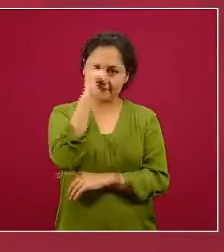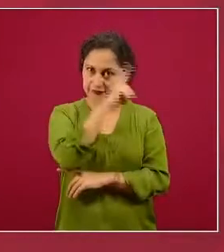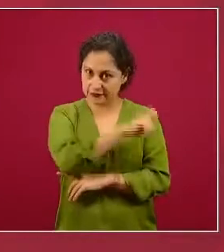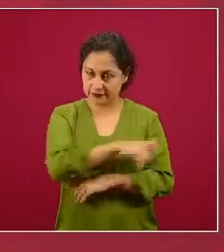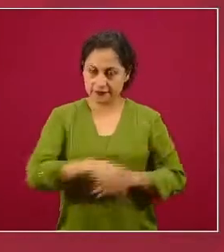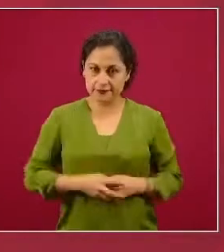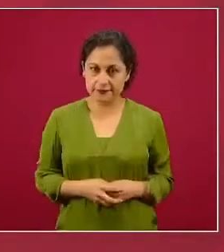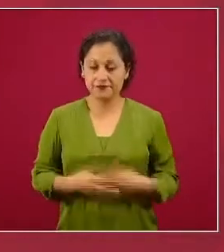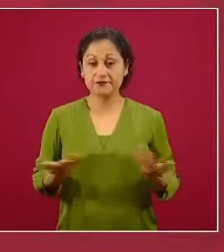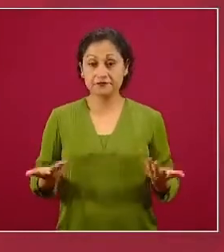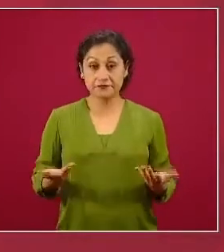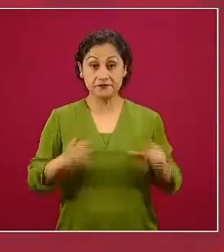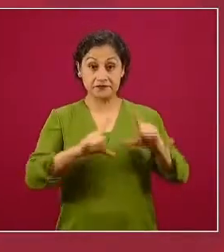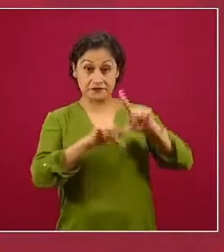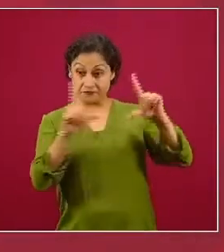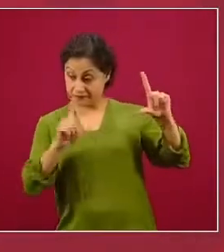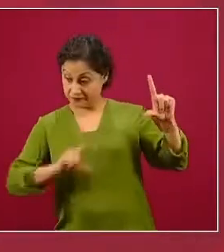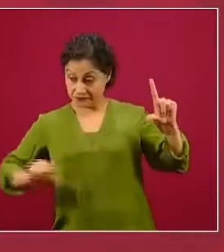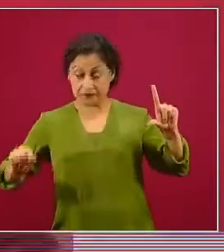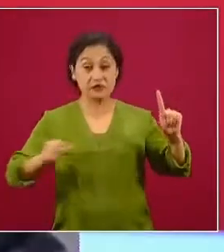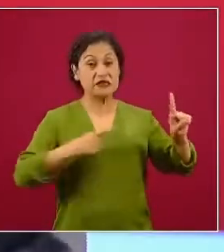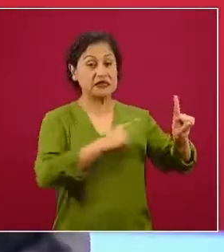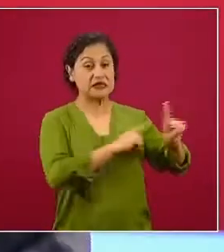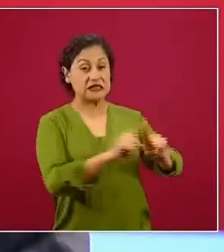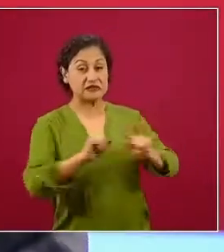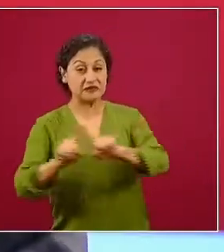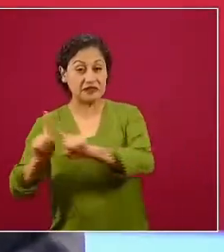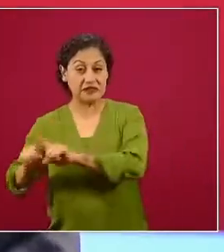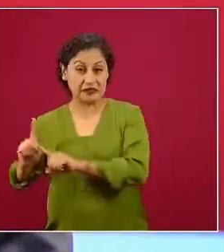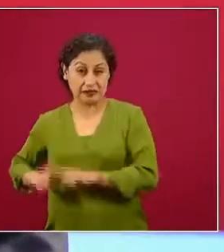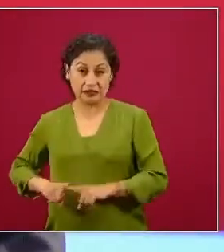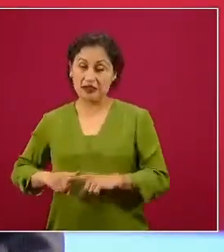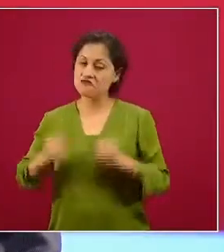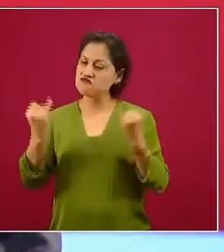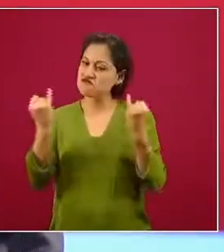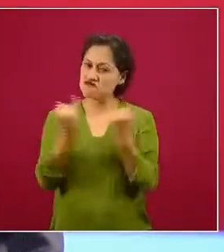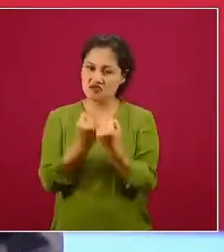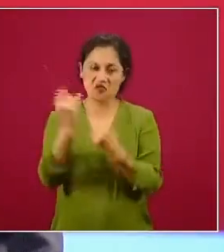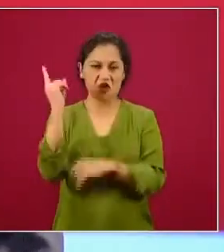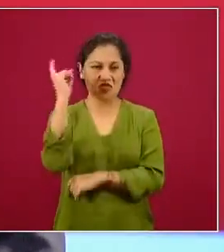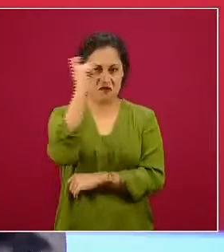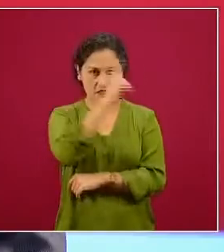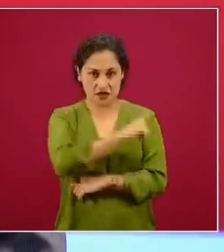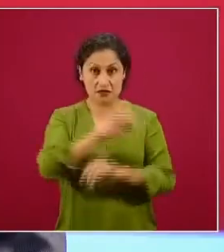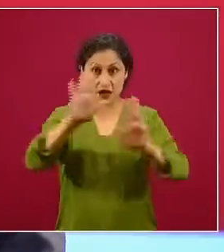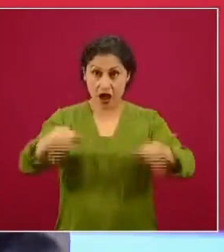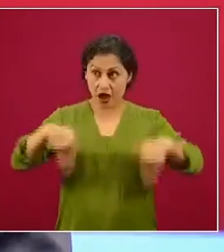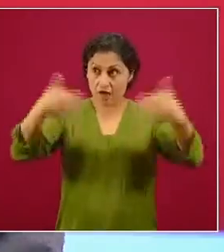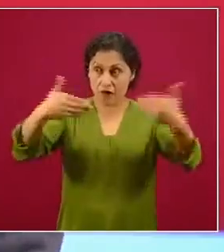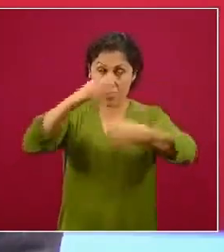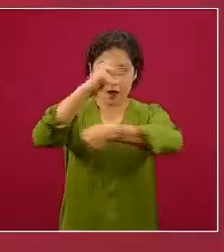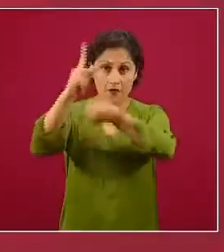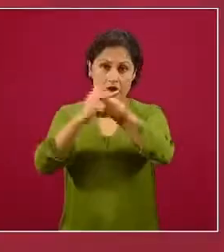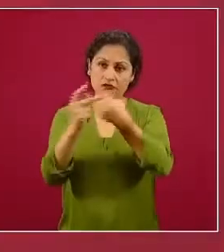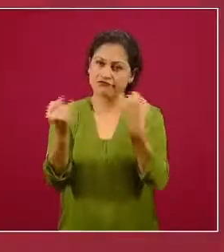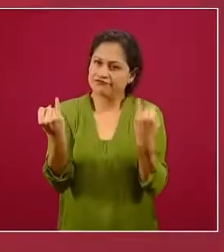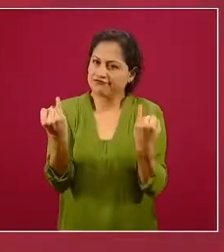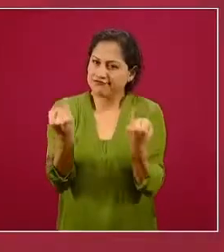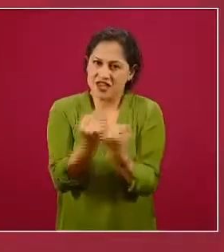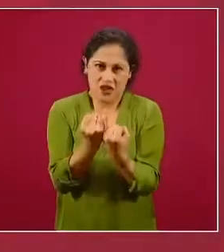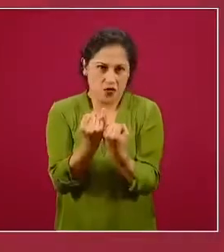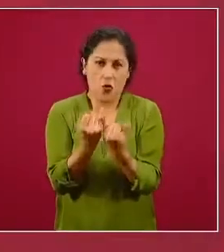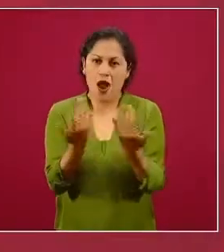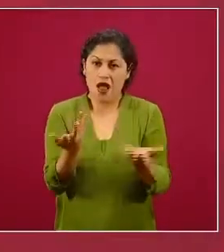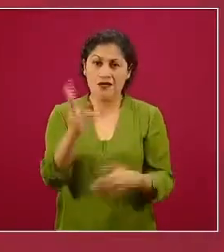México o en la Ciudad de México, en el país en su conjunto y en ningún país del mundo. Están contrapuestos